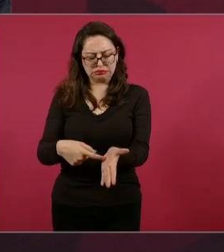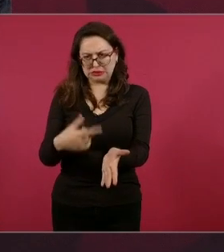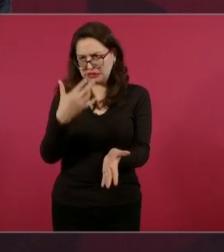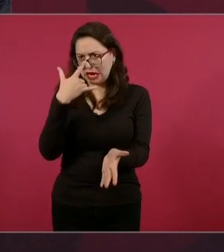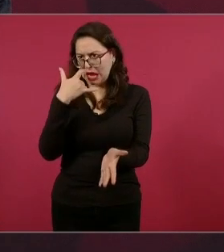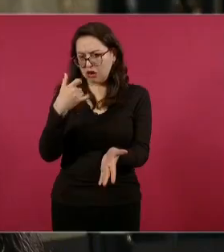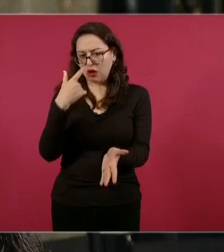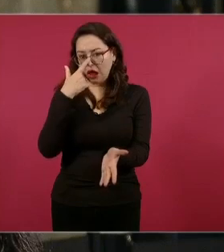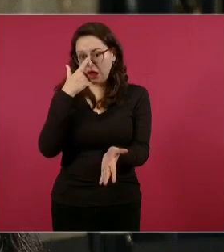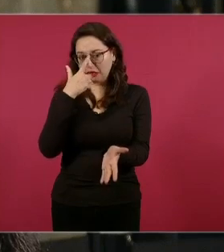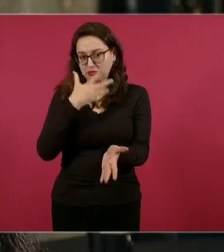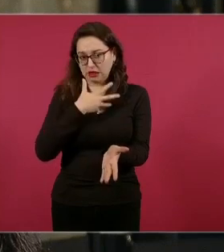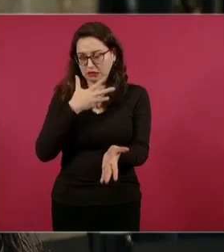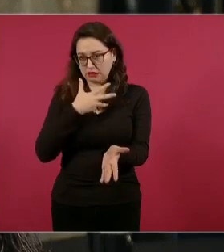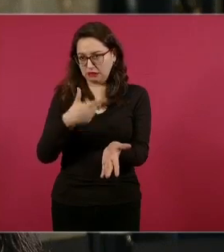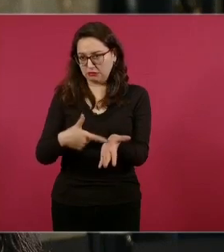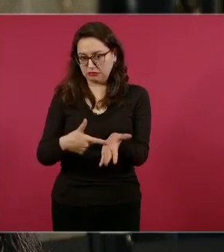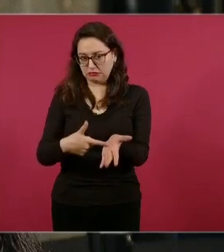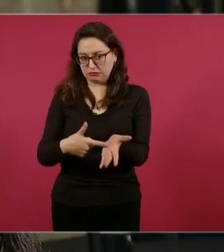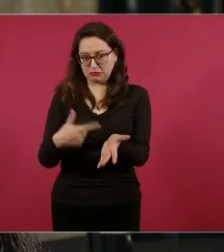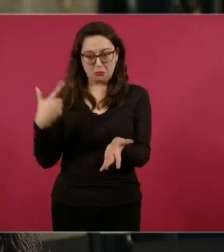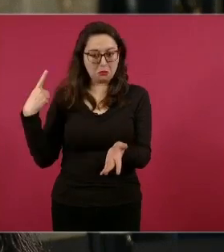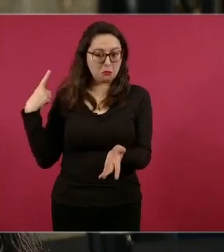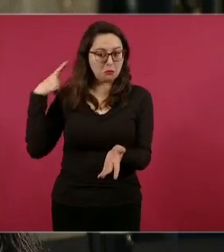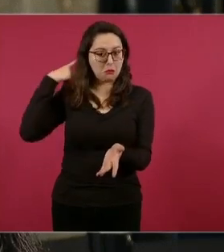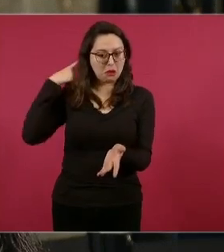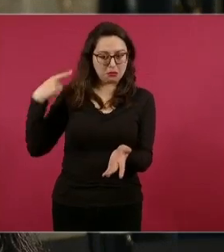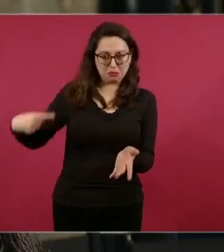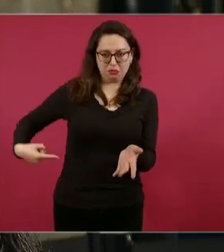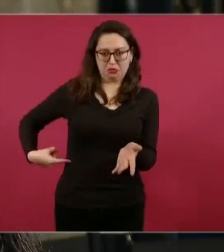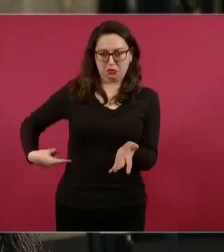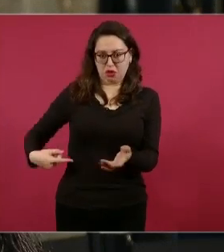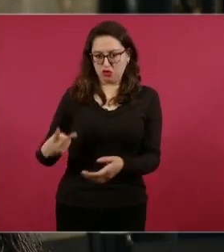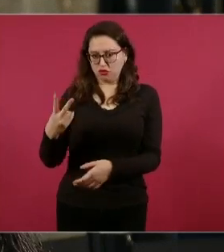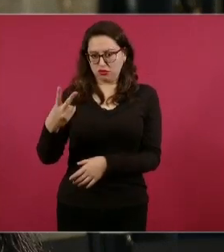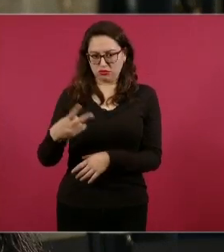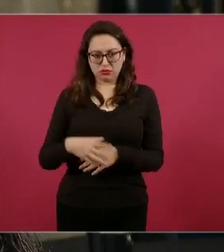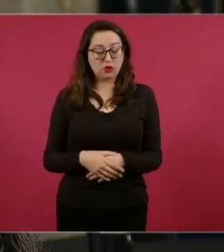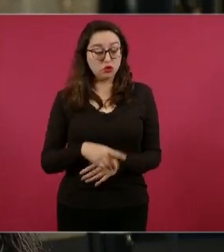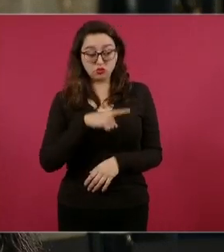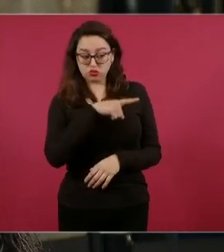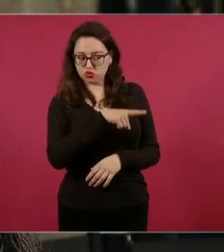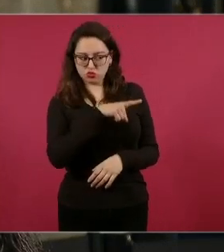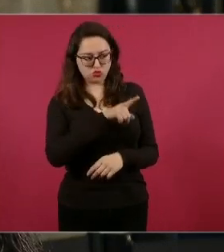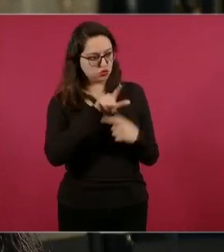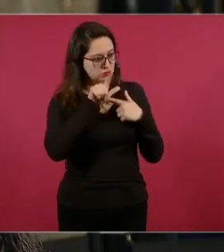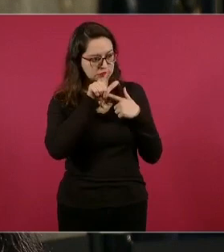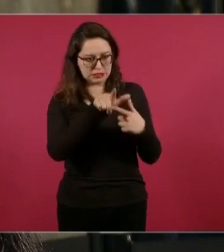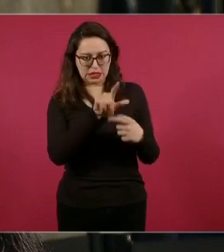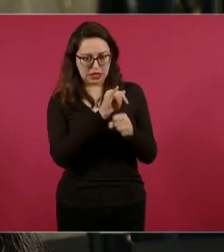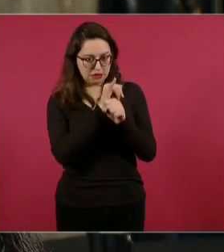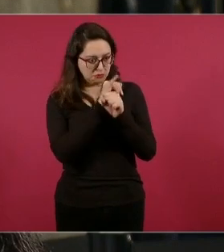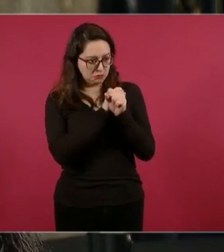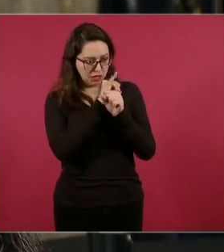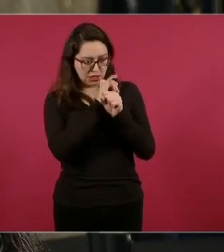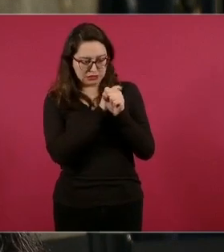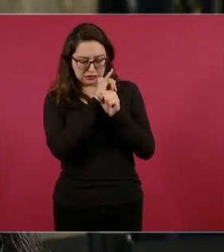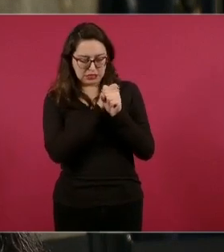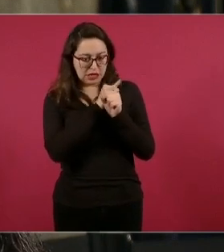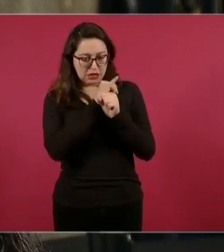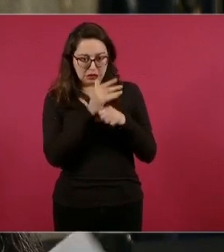lo que había sucedido. Él me comentó que yo le tenía que dar seguimiento a este caso,